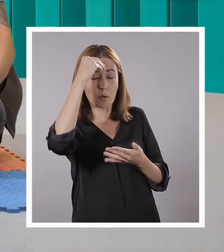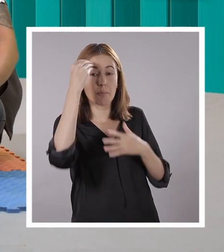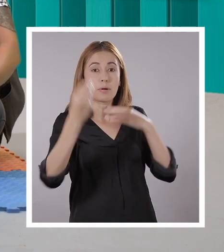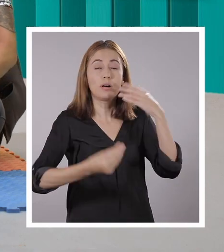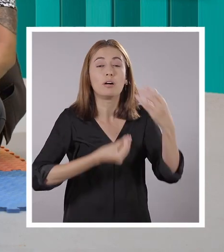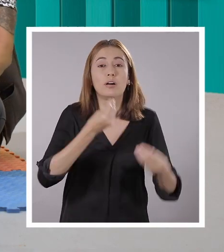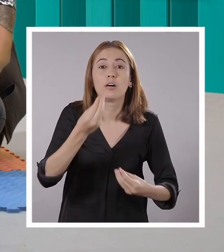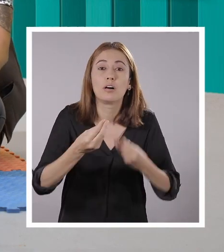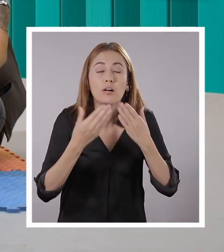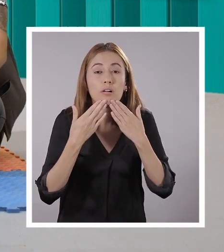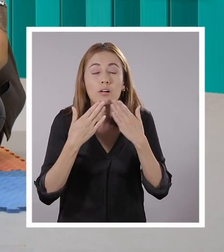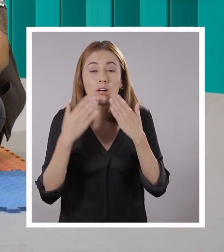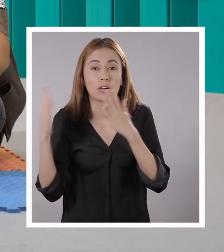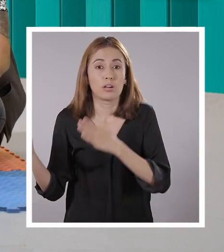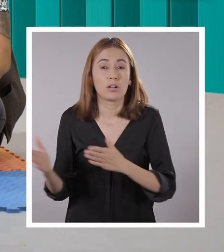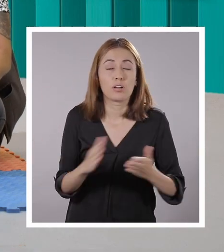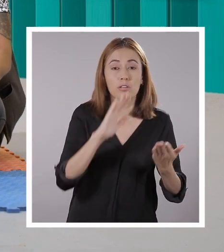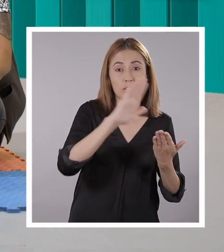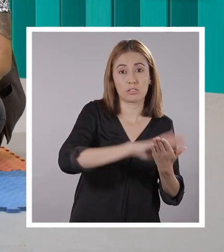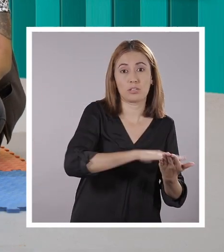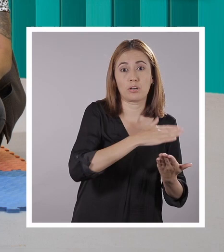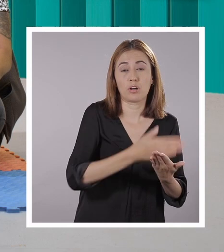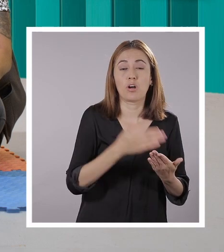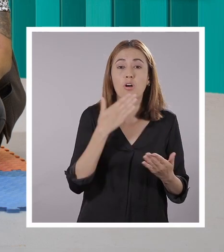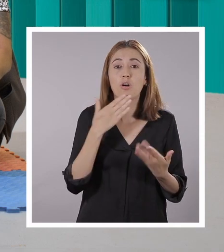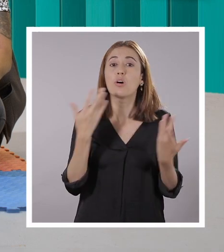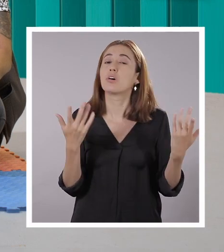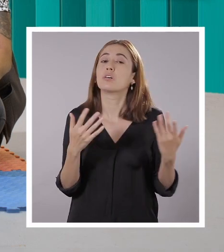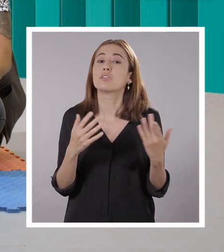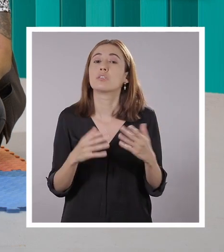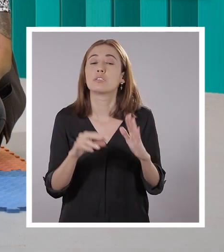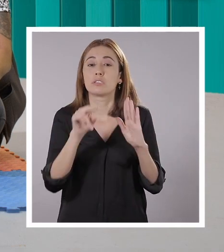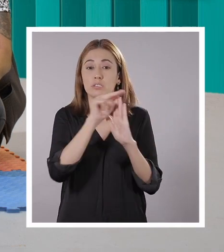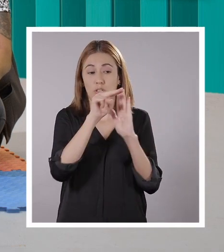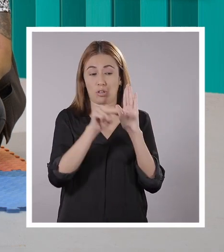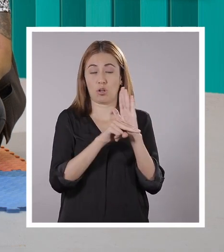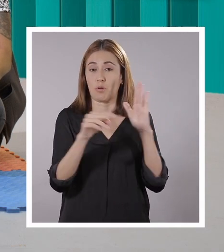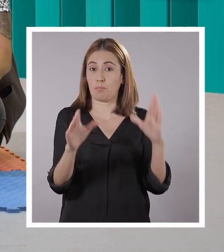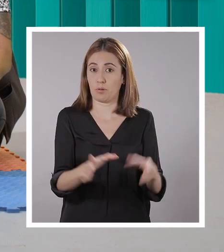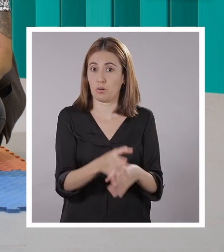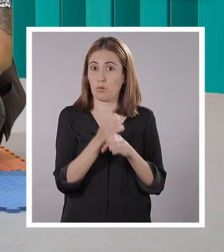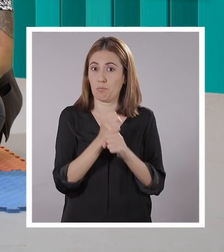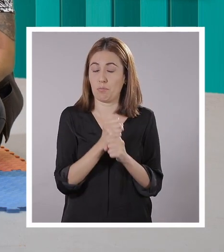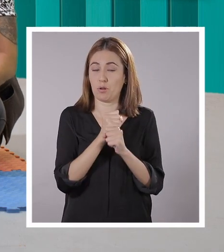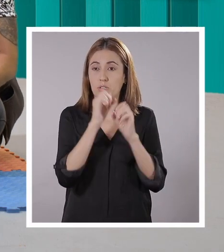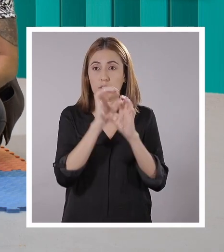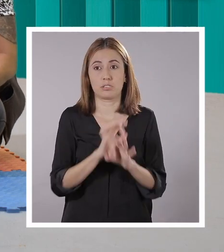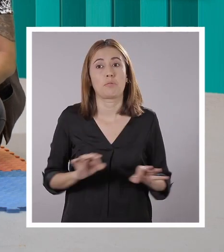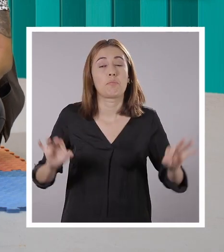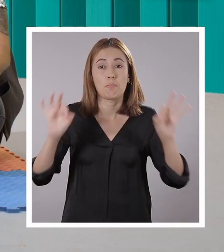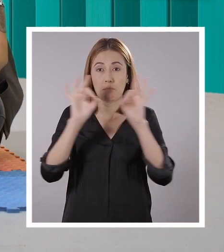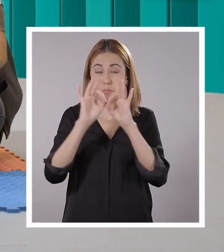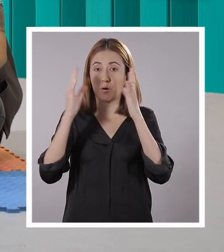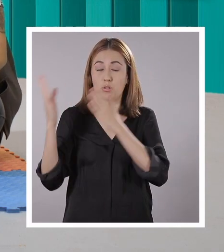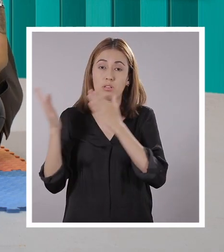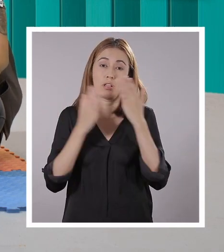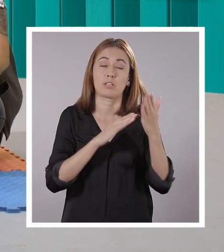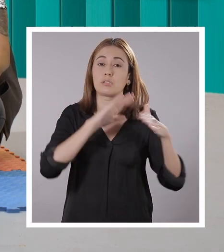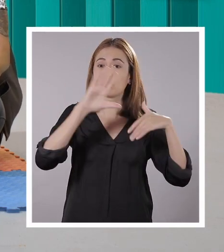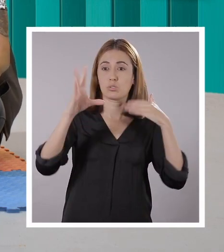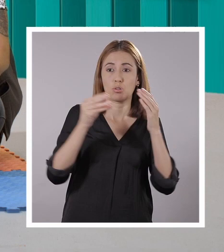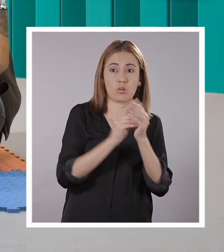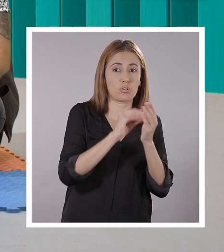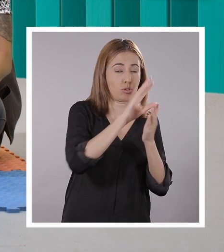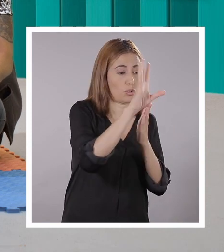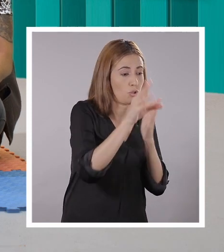también aprendimos, además del ritmo, además de la cadena de palabras, también estamos recordando los protocolos de seguridad. Es muy importante, estamos